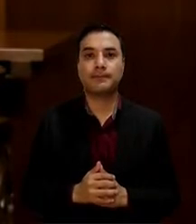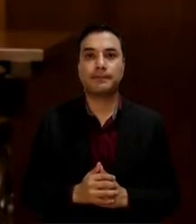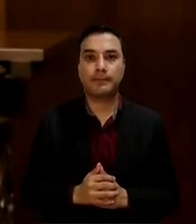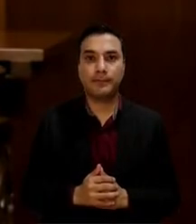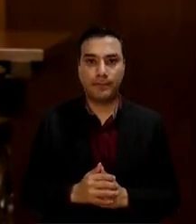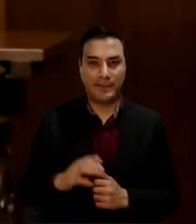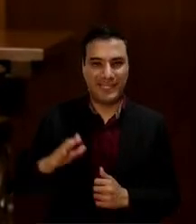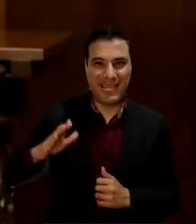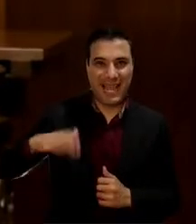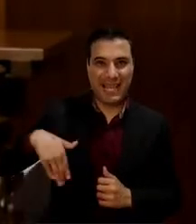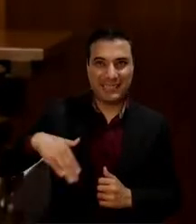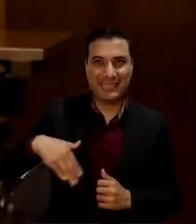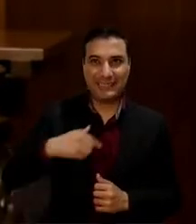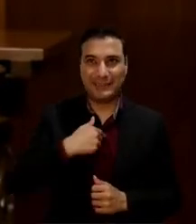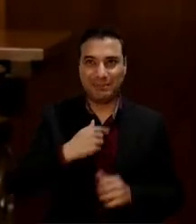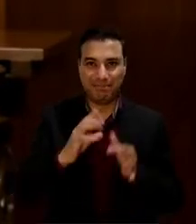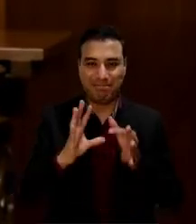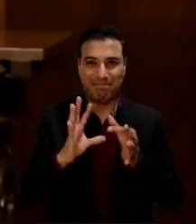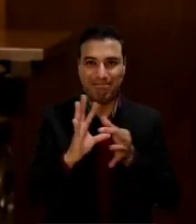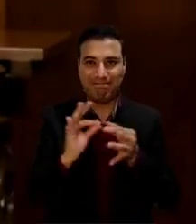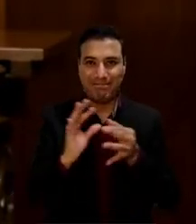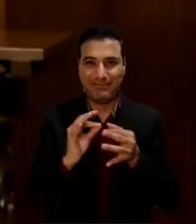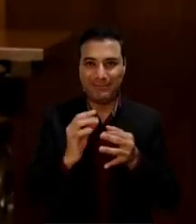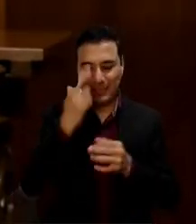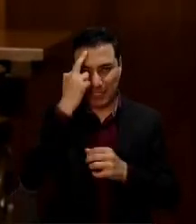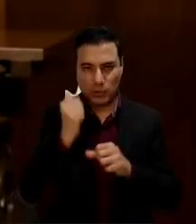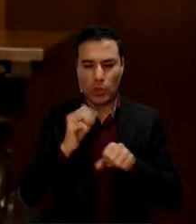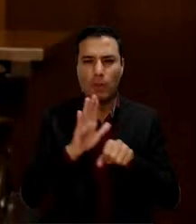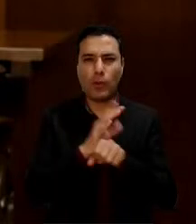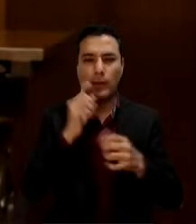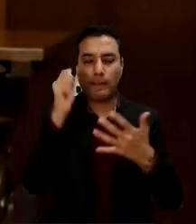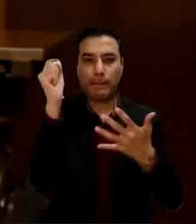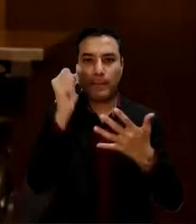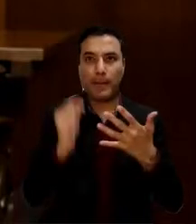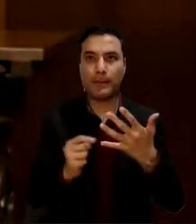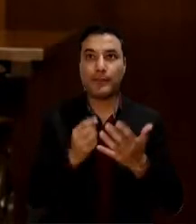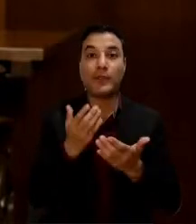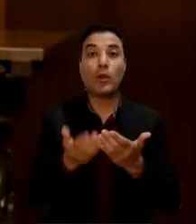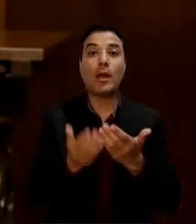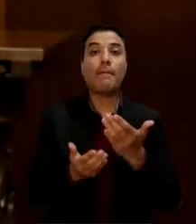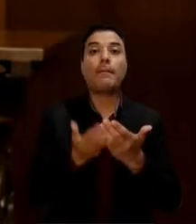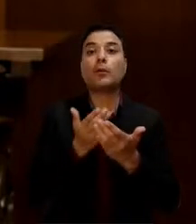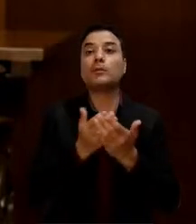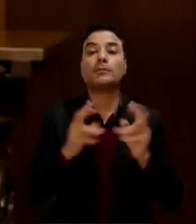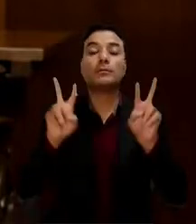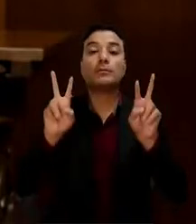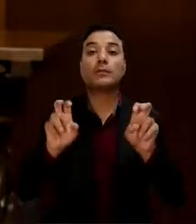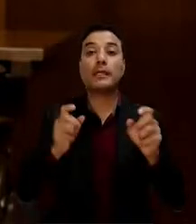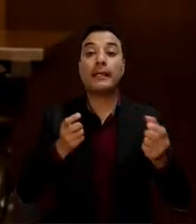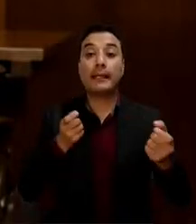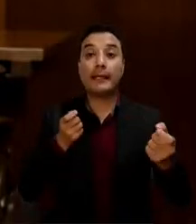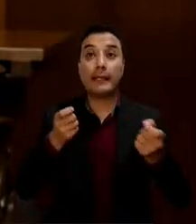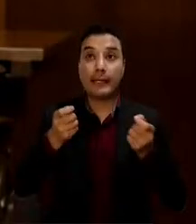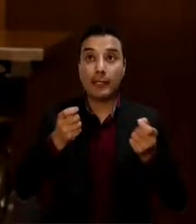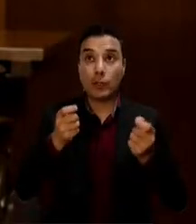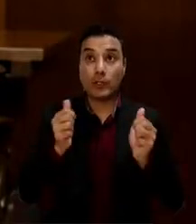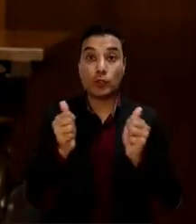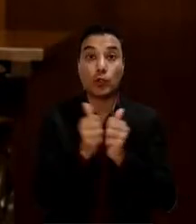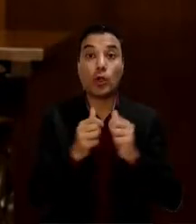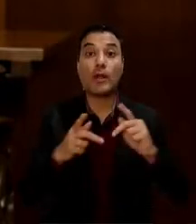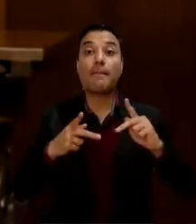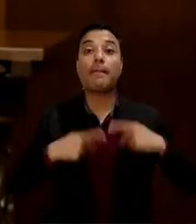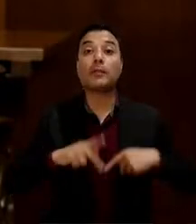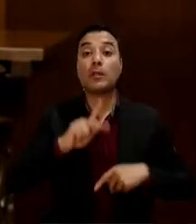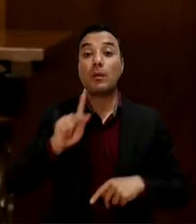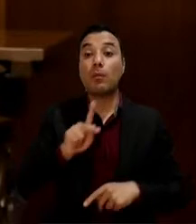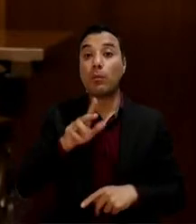antes descritos, la presente iniciativa, denominada Regidores con el Pueblo, tiene como